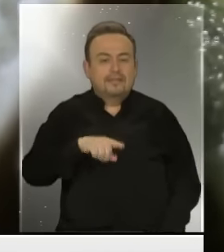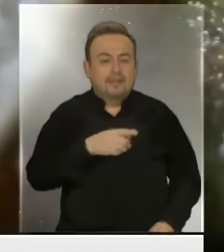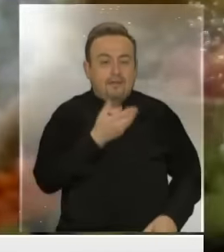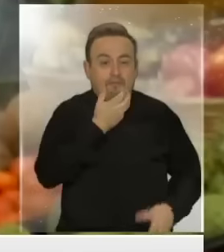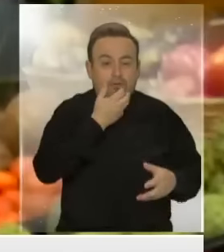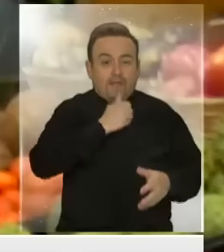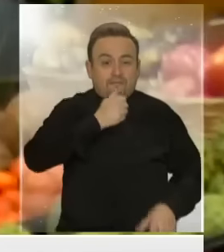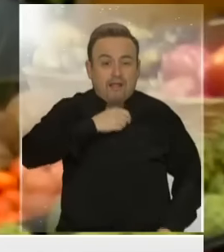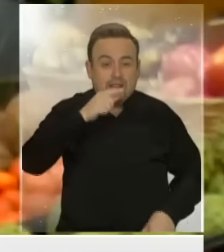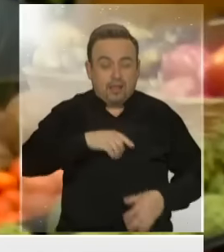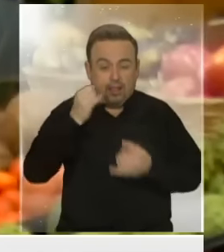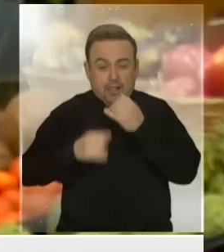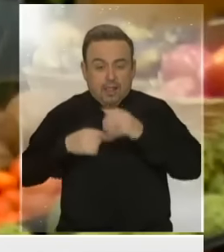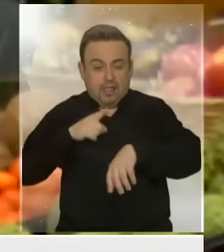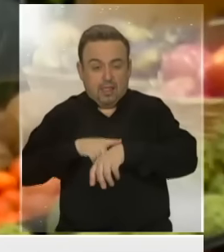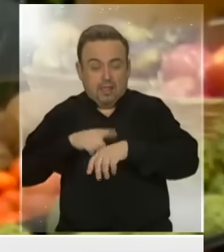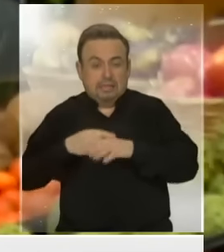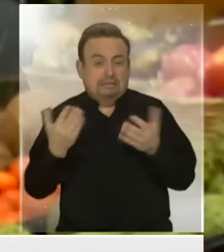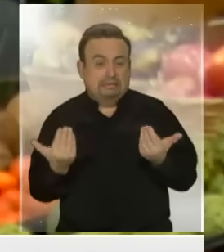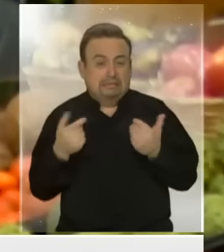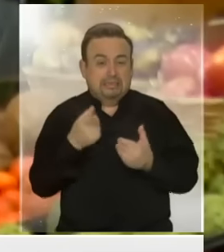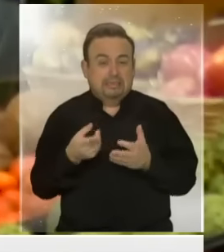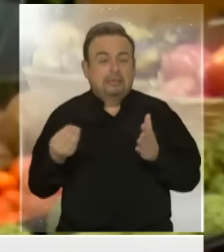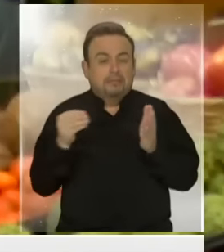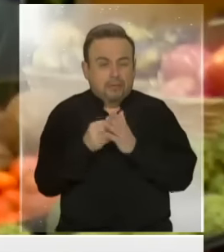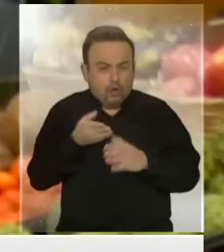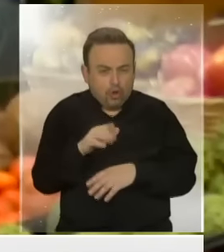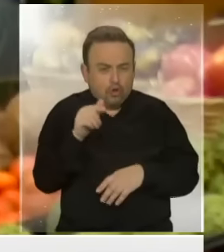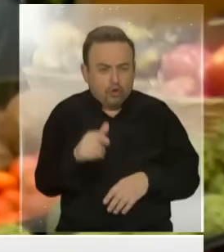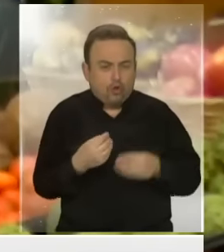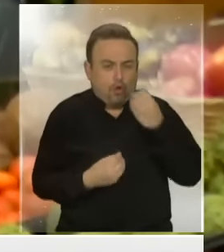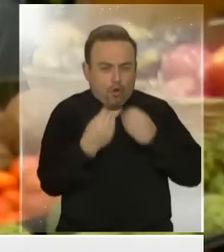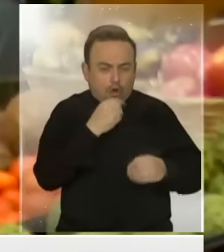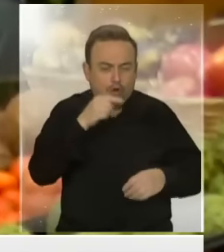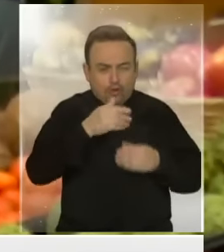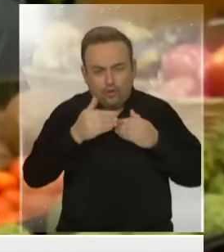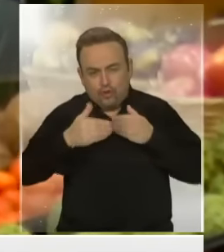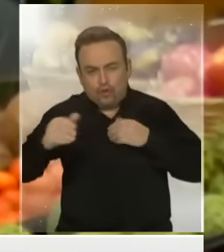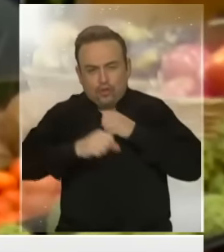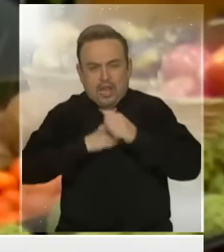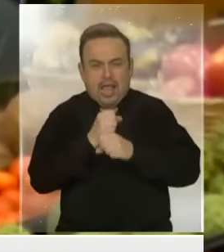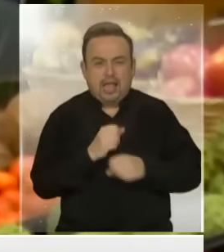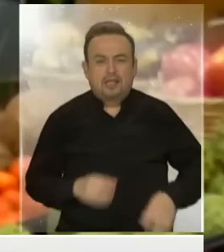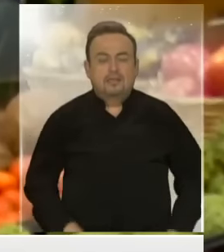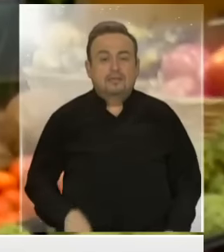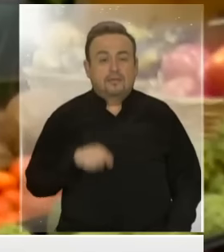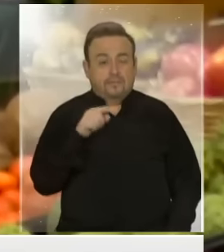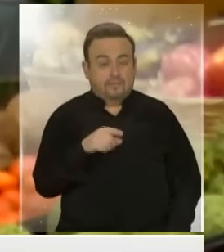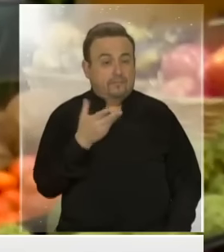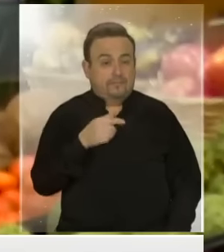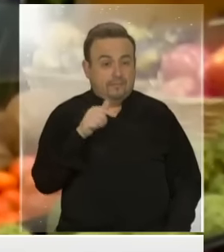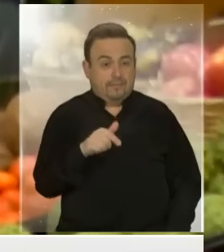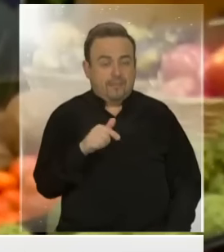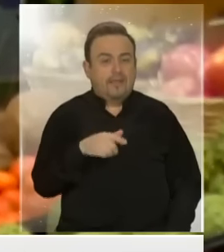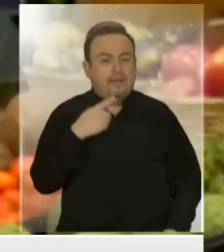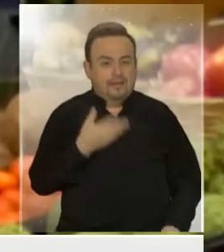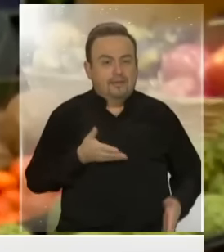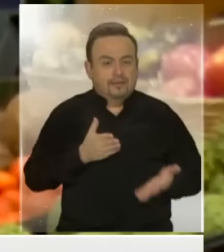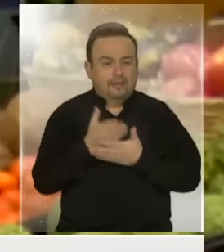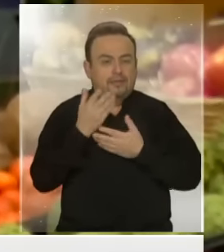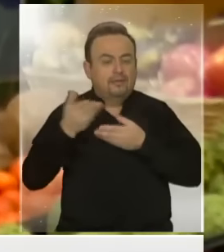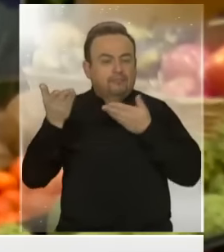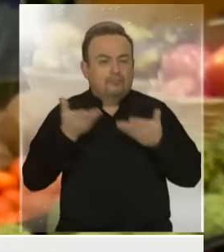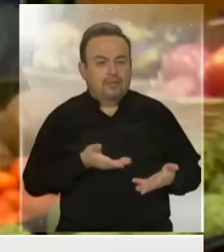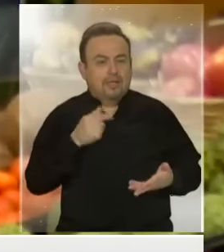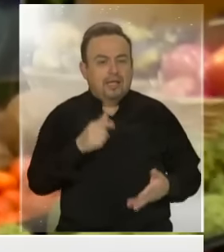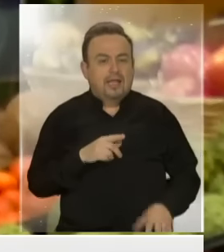fruta para el término de la temporada y una necesidad de continuar consumiendo durante todo el año. Y producto de eso comenzaron las